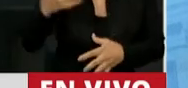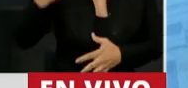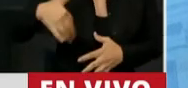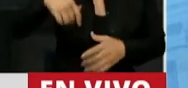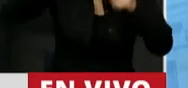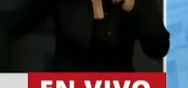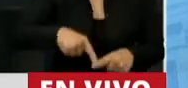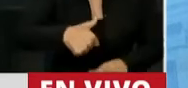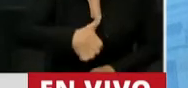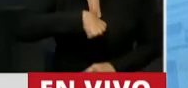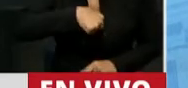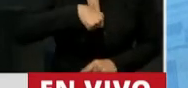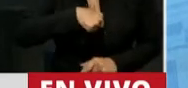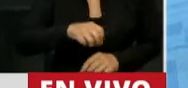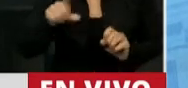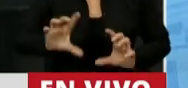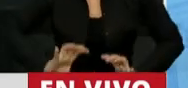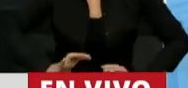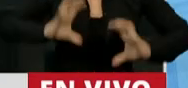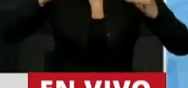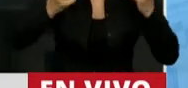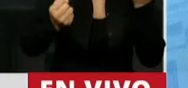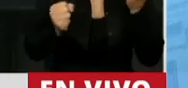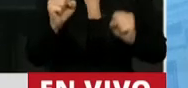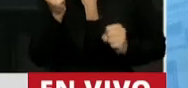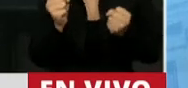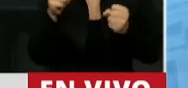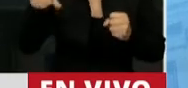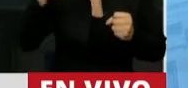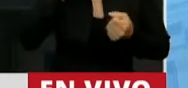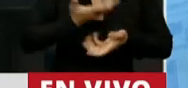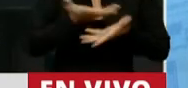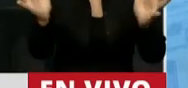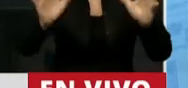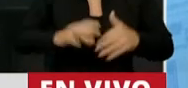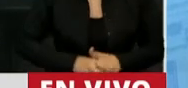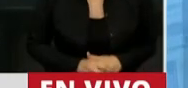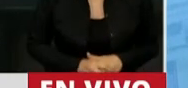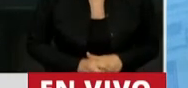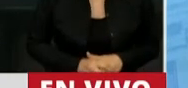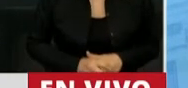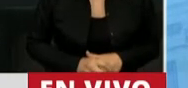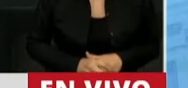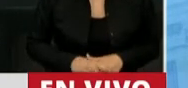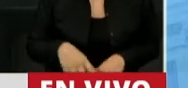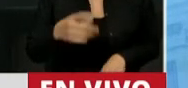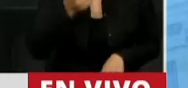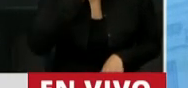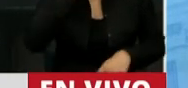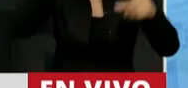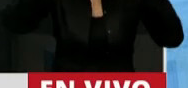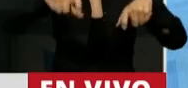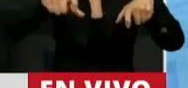identidad, su furibundia fue demostrada en ese sentido cuando en el